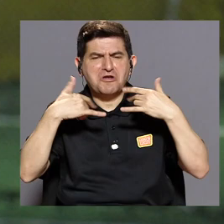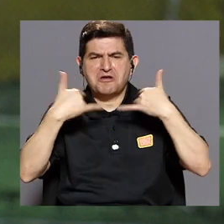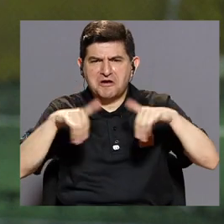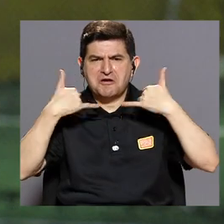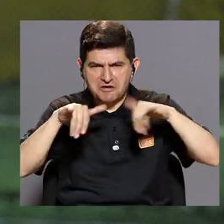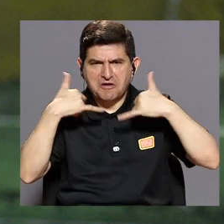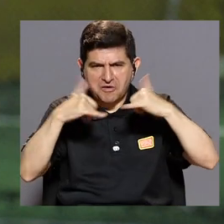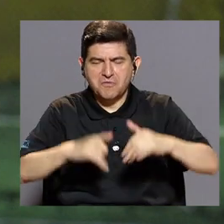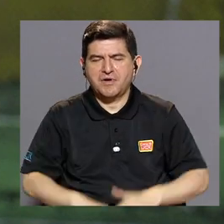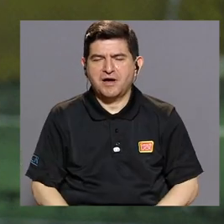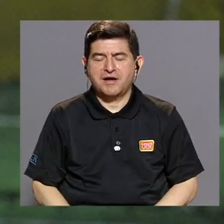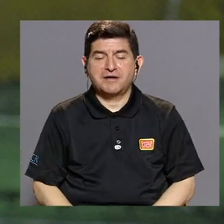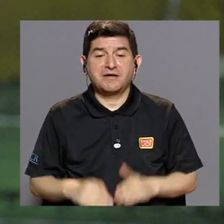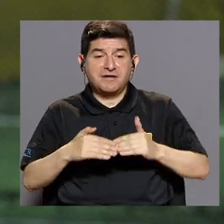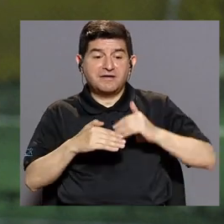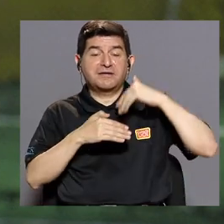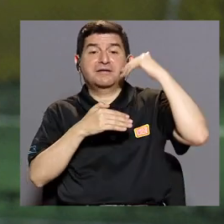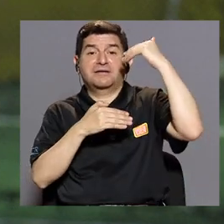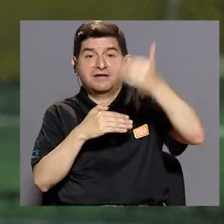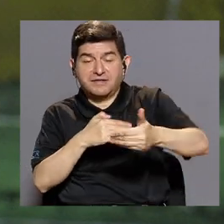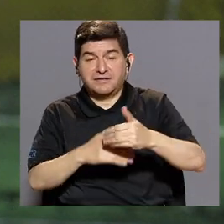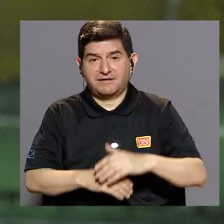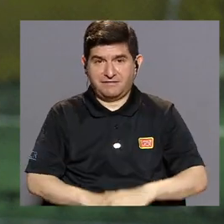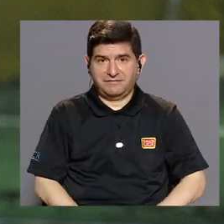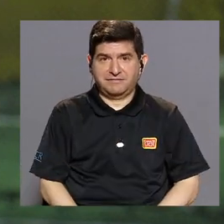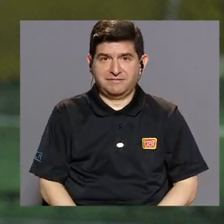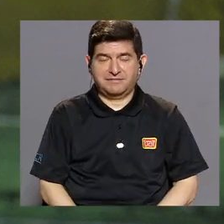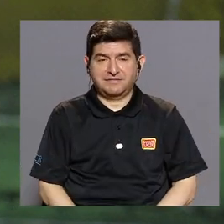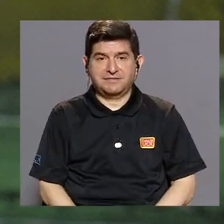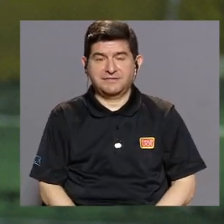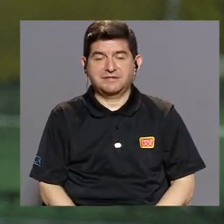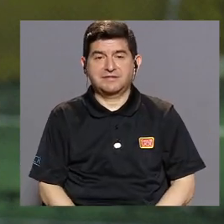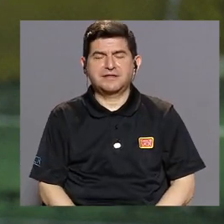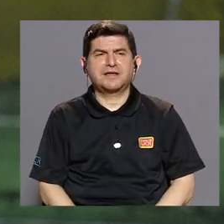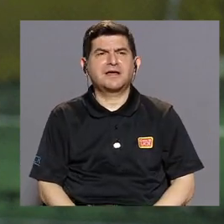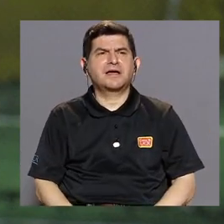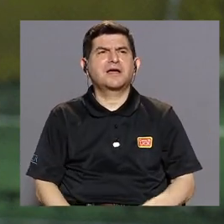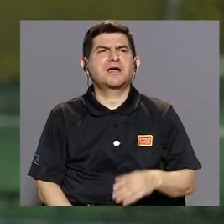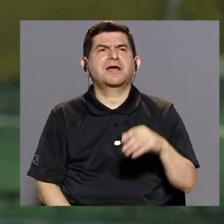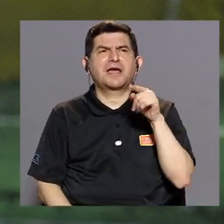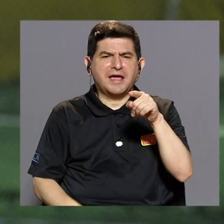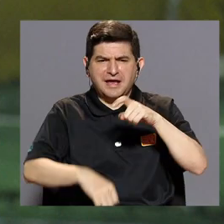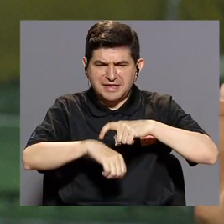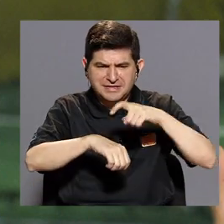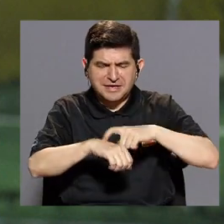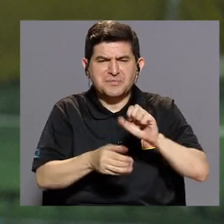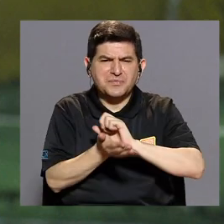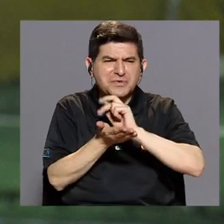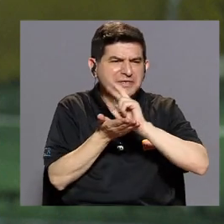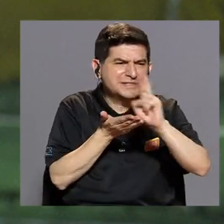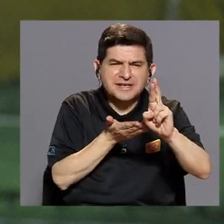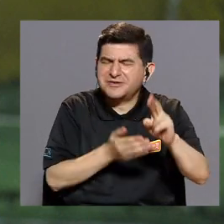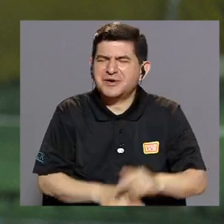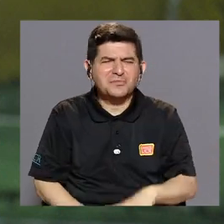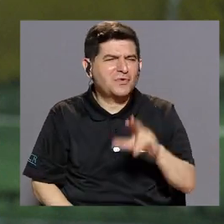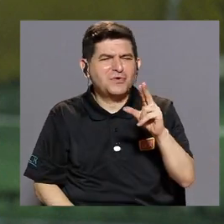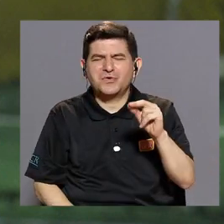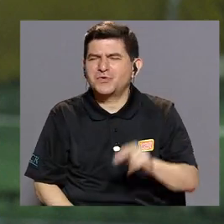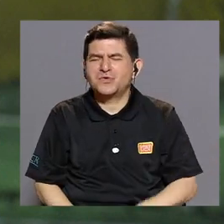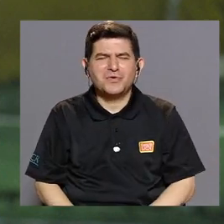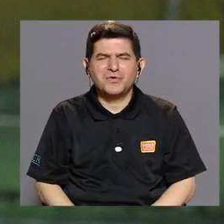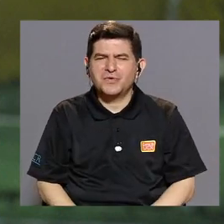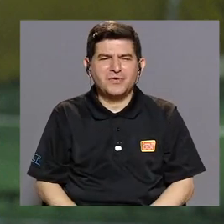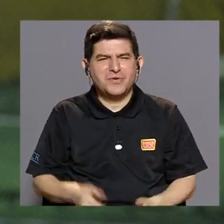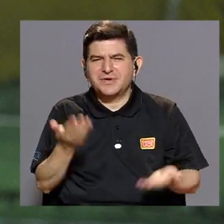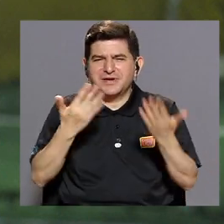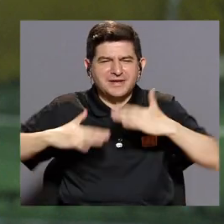jugar. Y a partir de ahí, ¿verdad? Cuando vivíamos en el centro de San Ramón, me gustaba el fútbol, pero no teníamos tanto espacio. Cuando nos